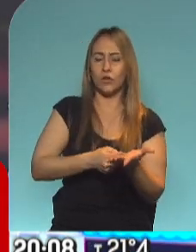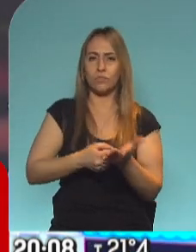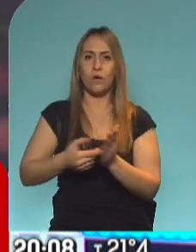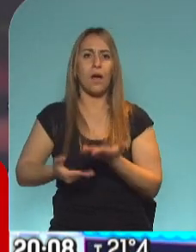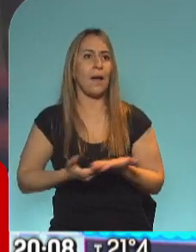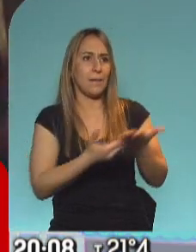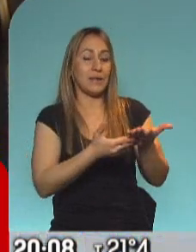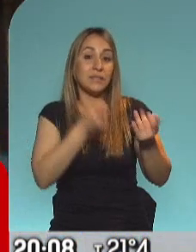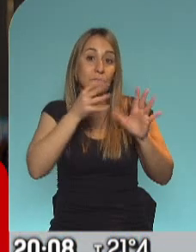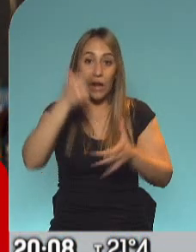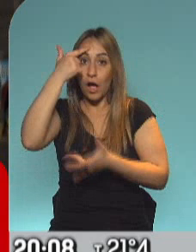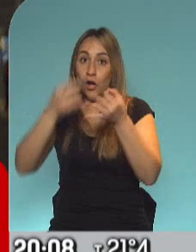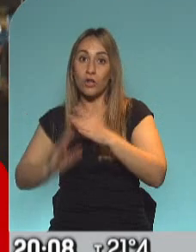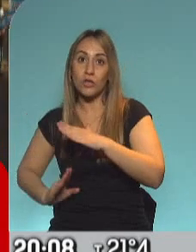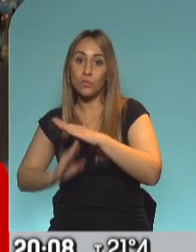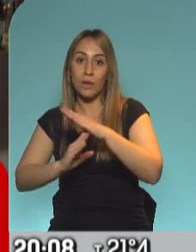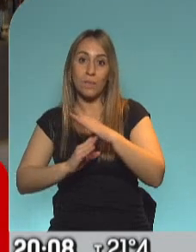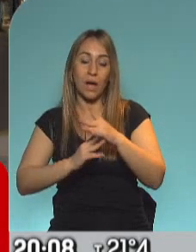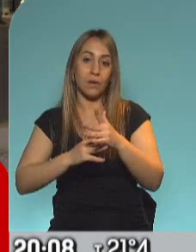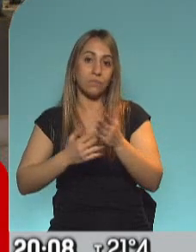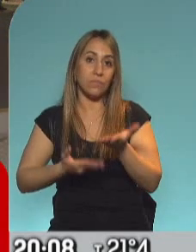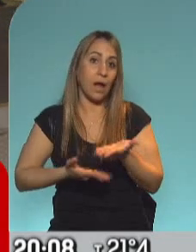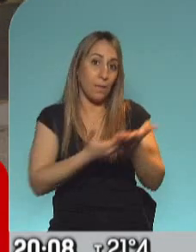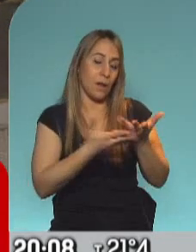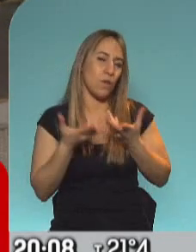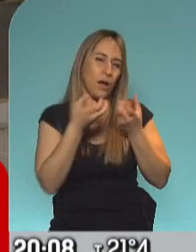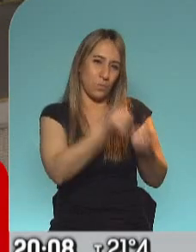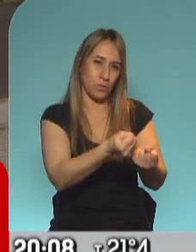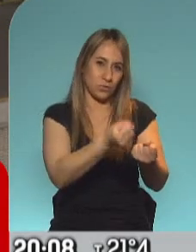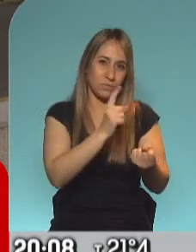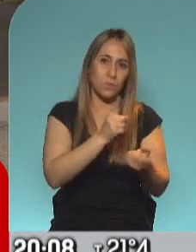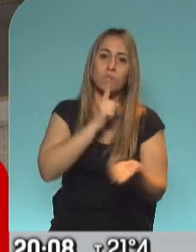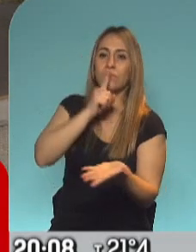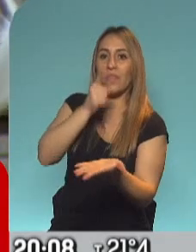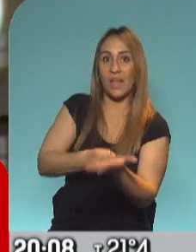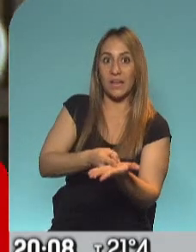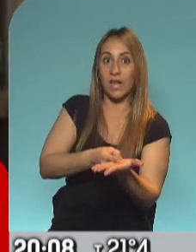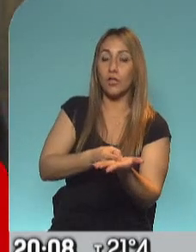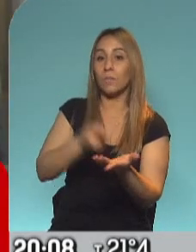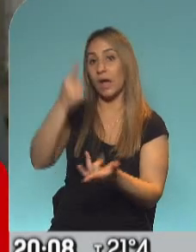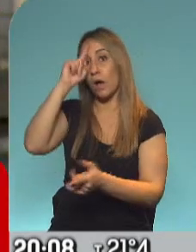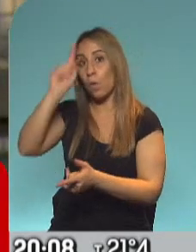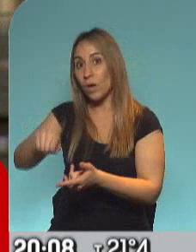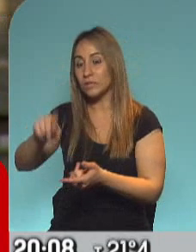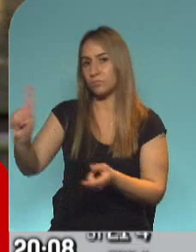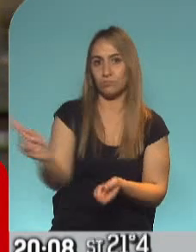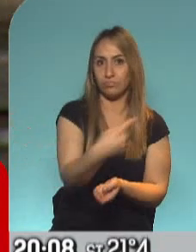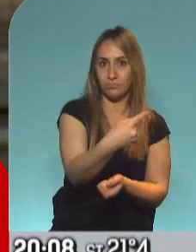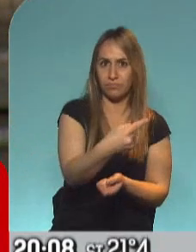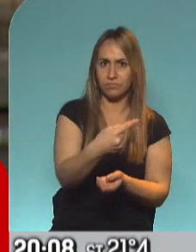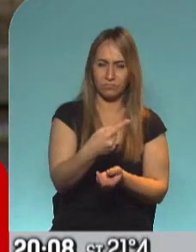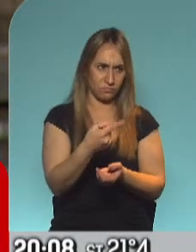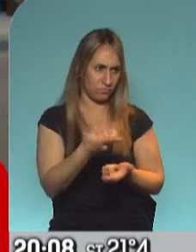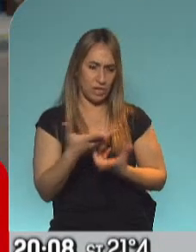finalmente el sistema de trasladar jueces a su pedido por decreto de un tribunal a otro, esto